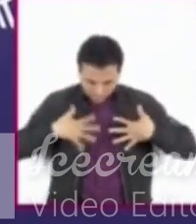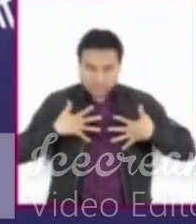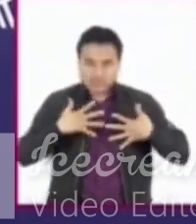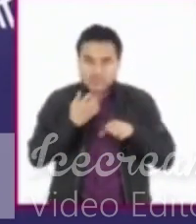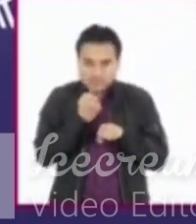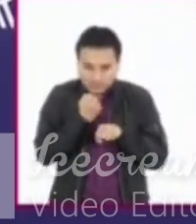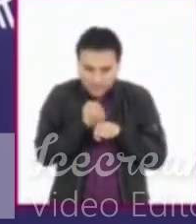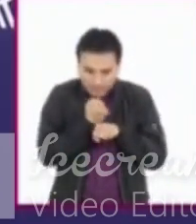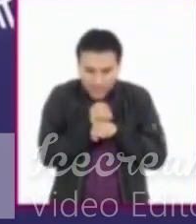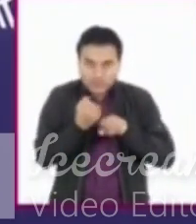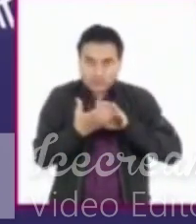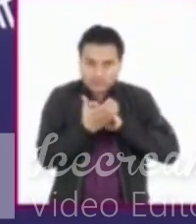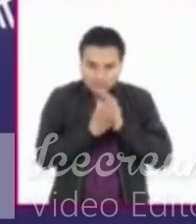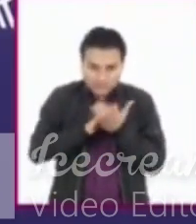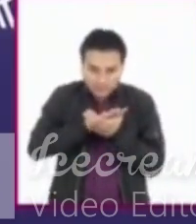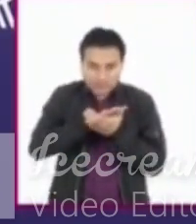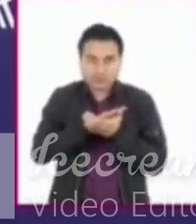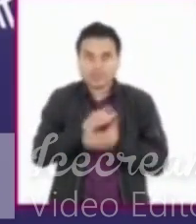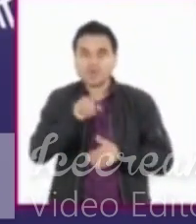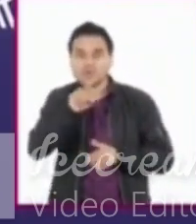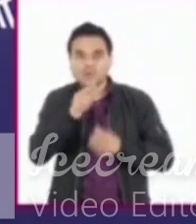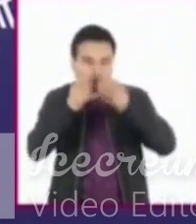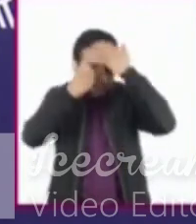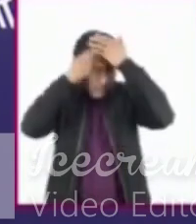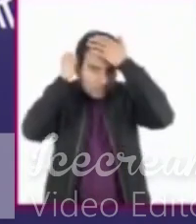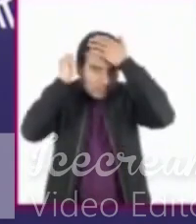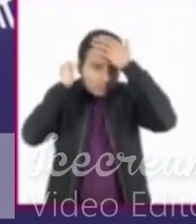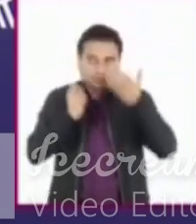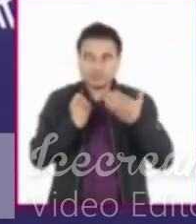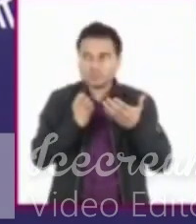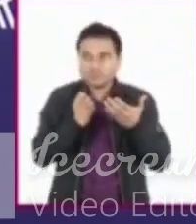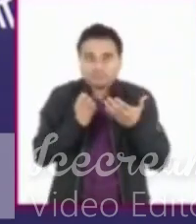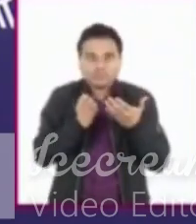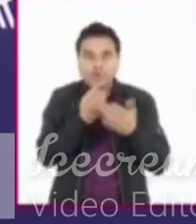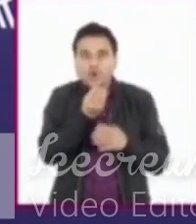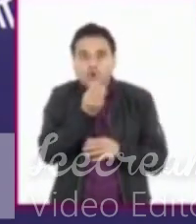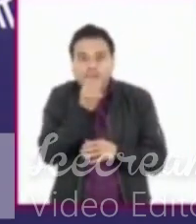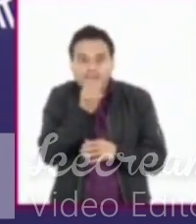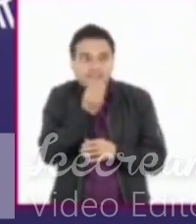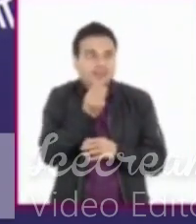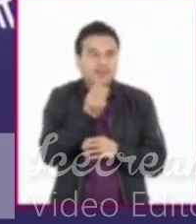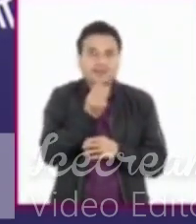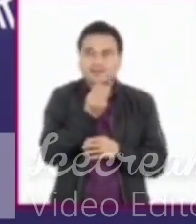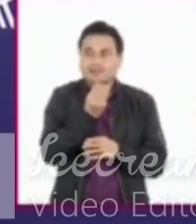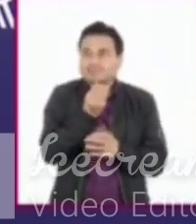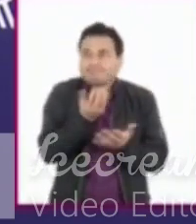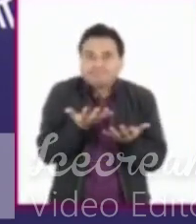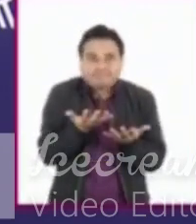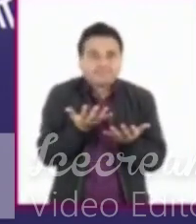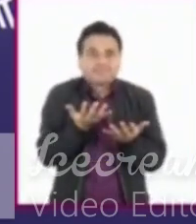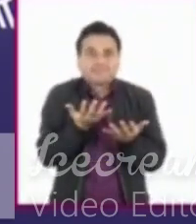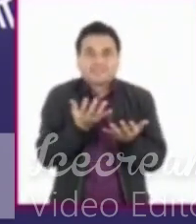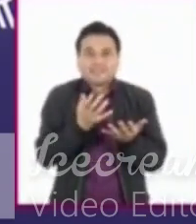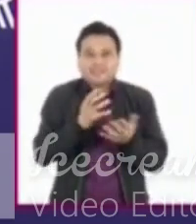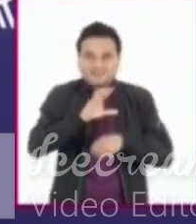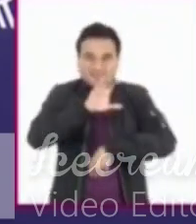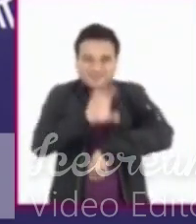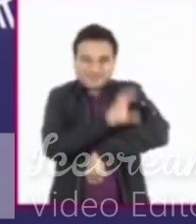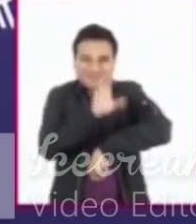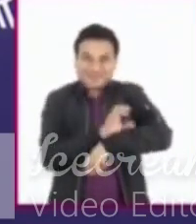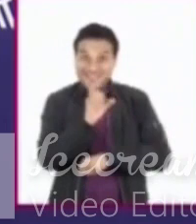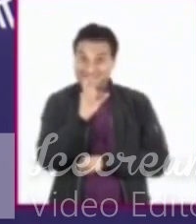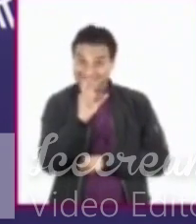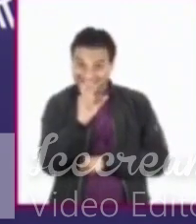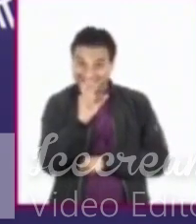los productos de higiene personal y de uso en el hogar, en los alimentos que ingieren, en las pilas de los dispositivos